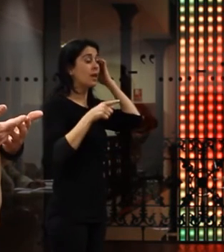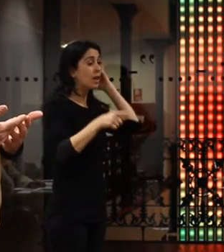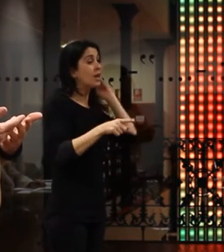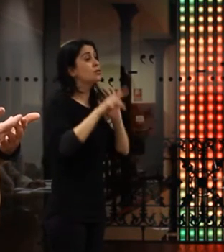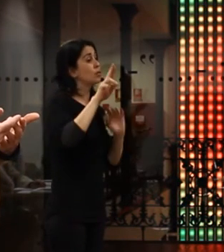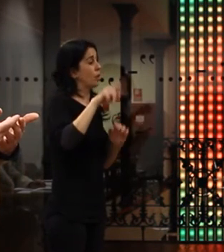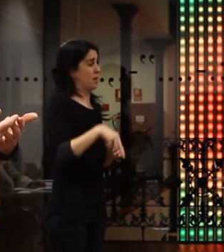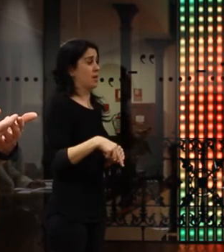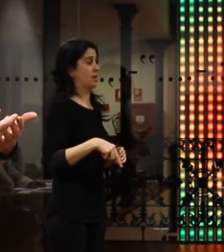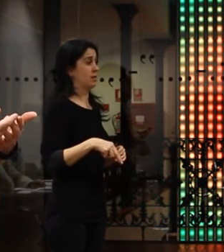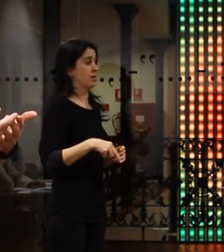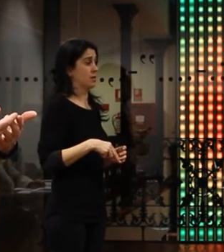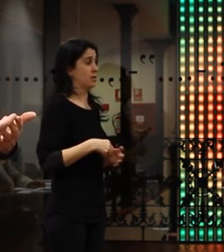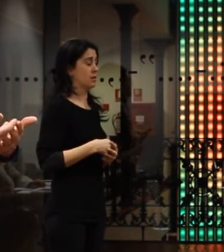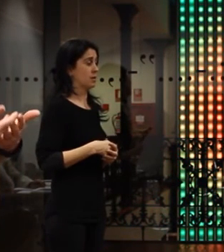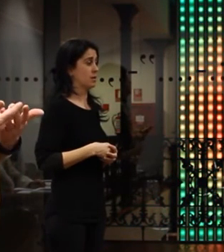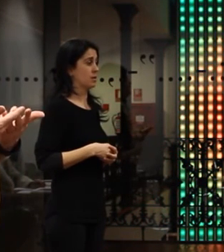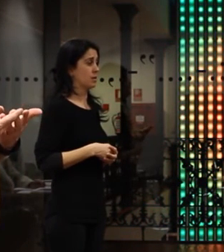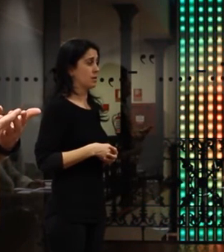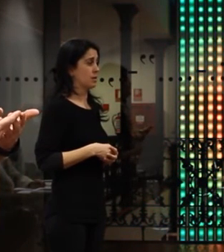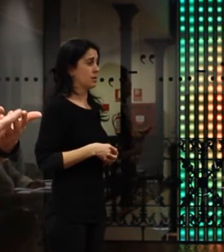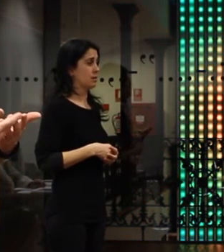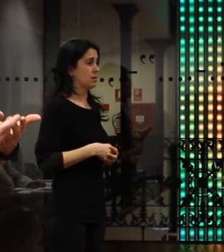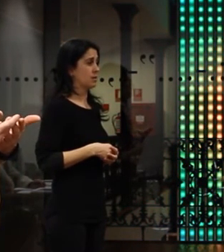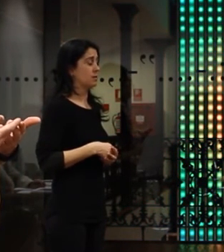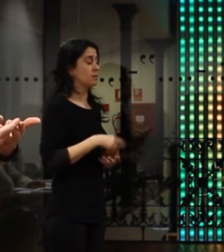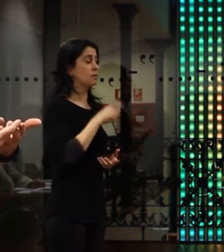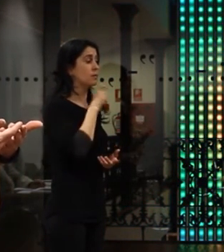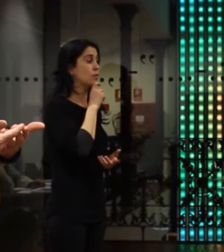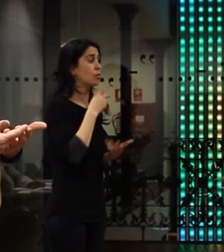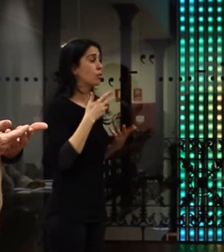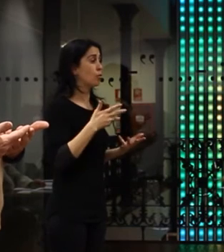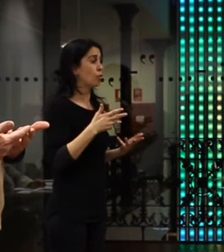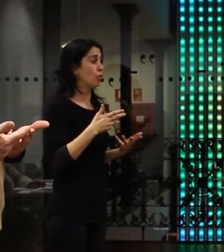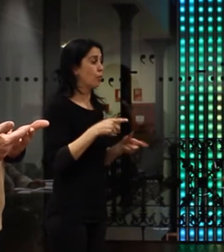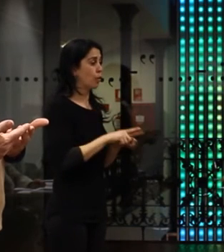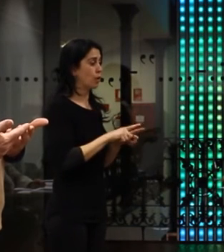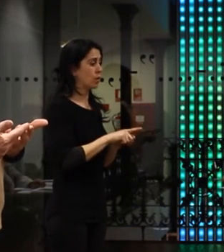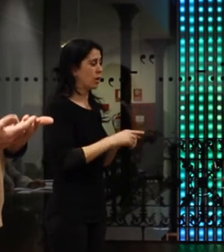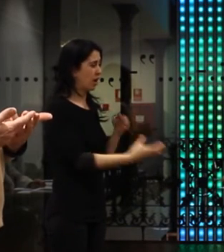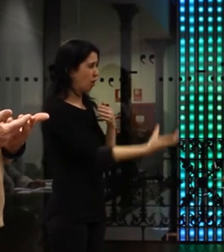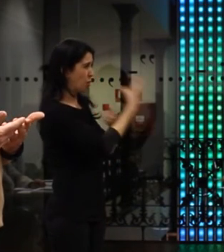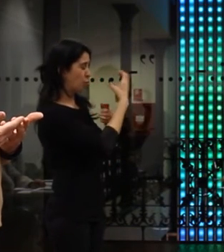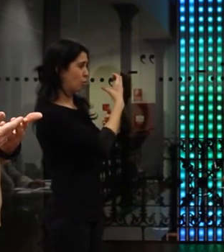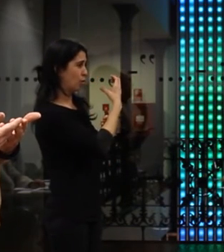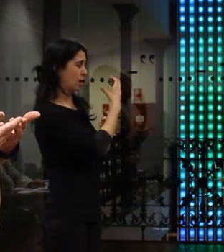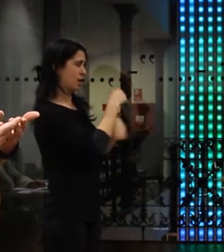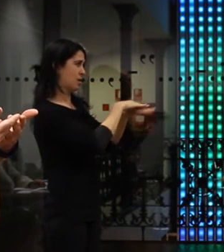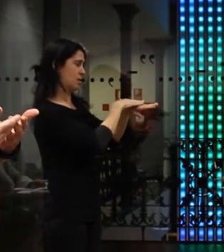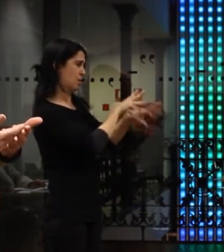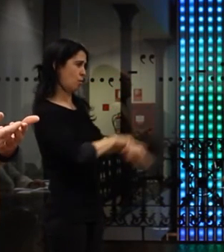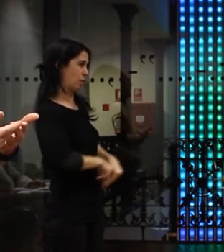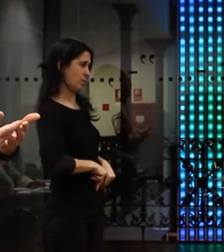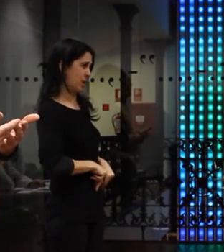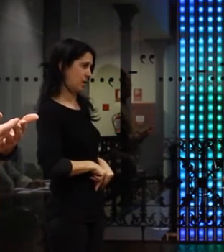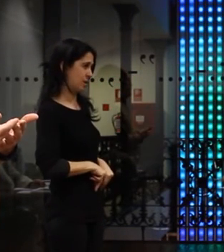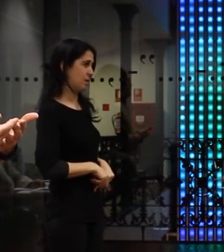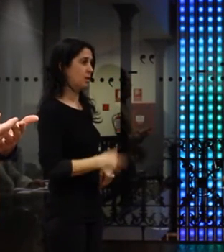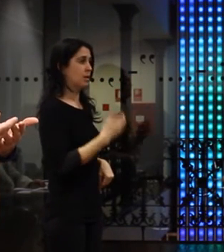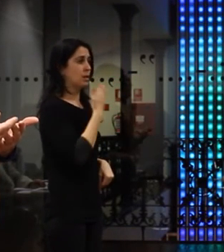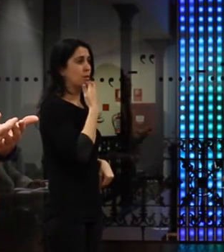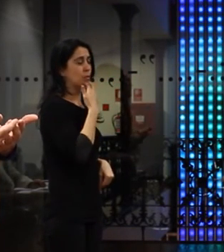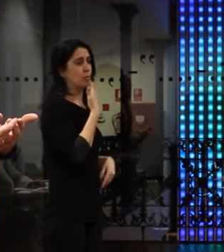acabo, por no aceptar los insultos a la inteligencia. Yo creo que para